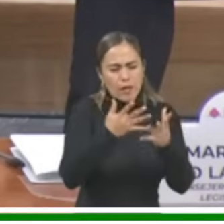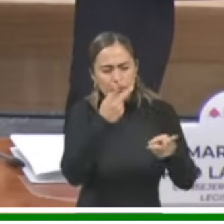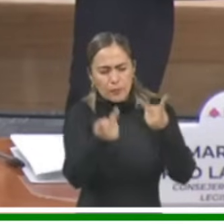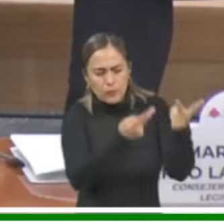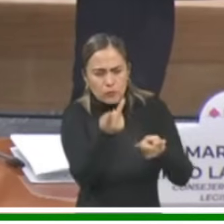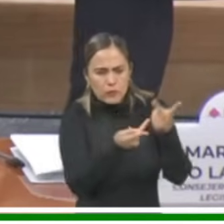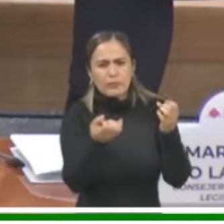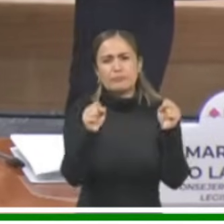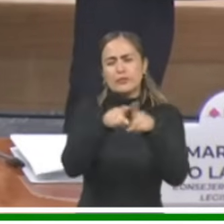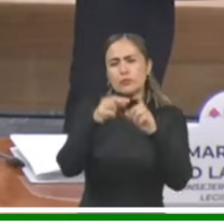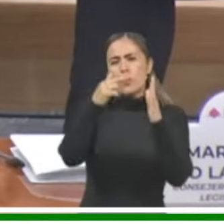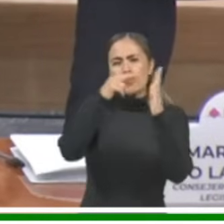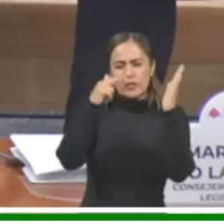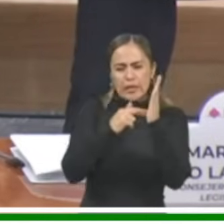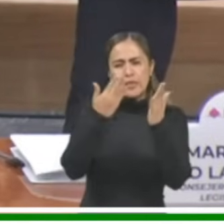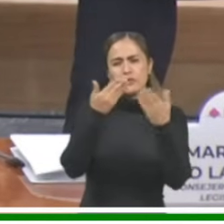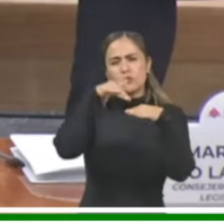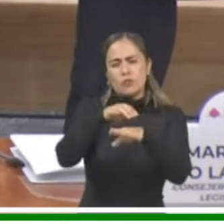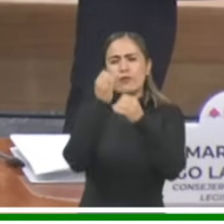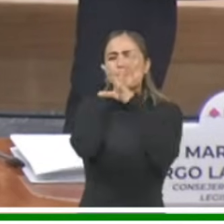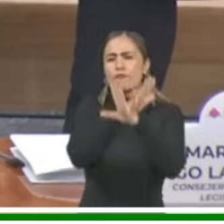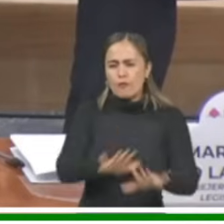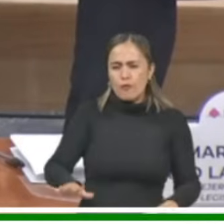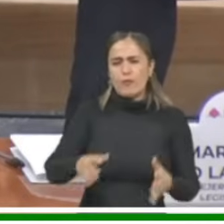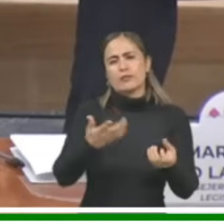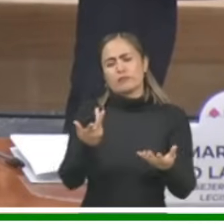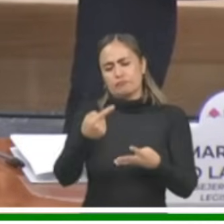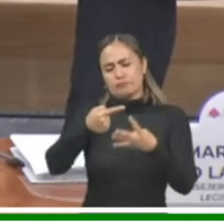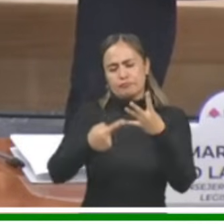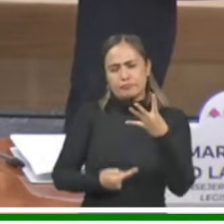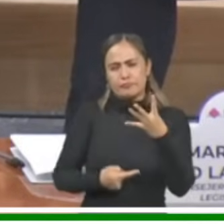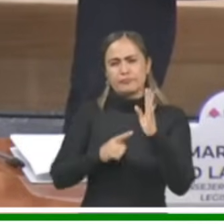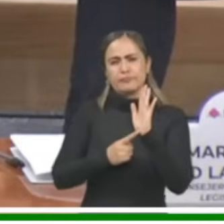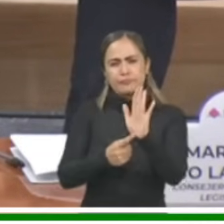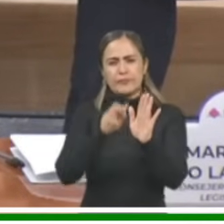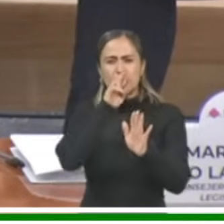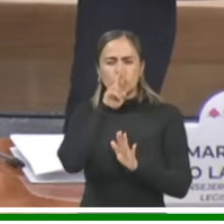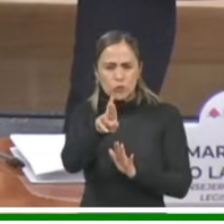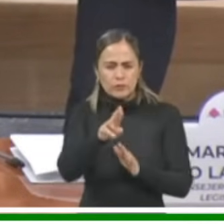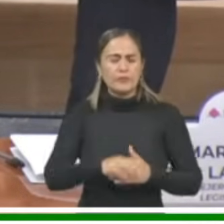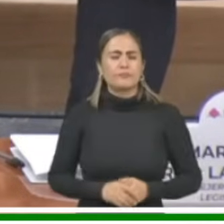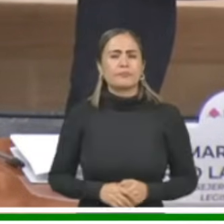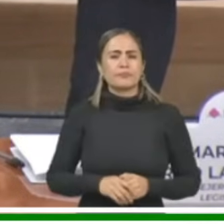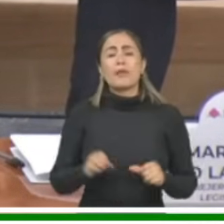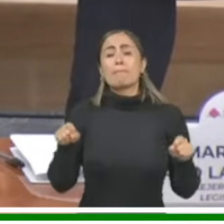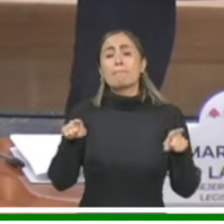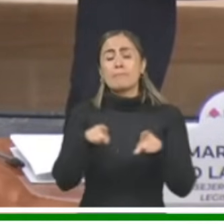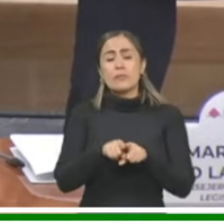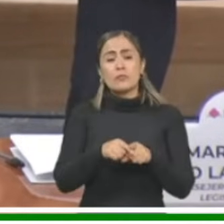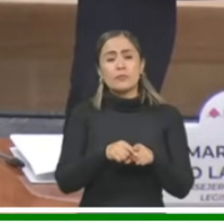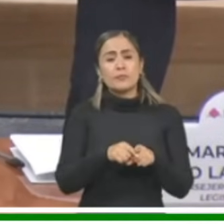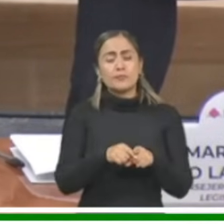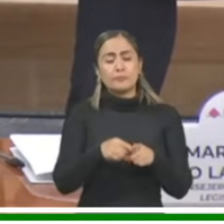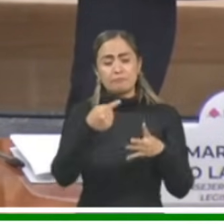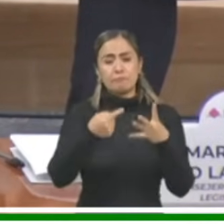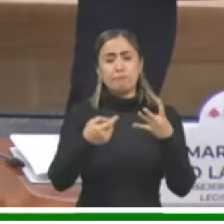práctica relativa a los informes y resultados de estudios. Además, cobra especial relevancia el marco de la integridad electoral,